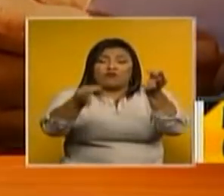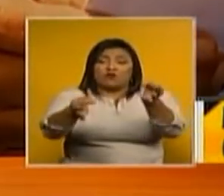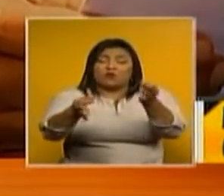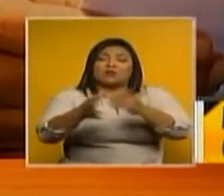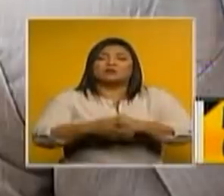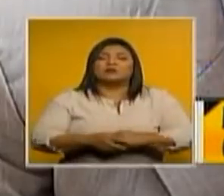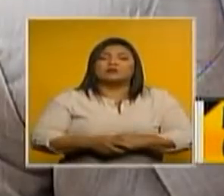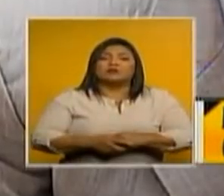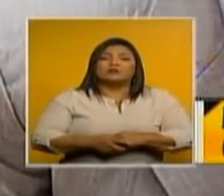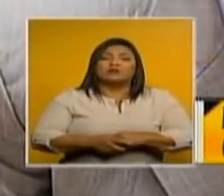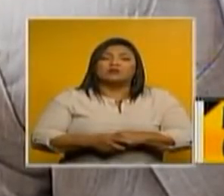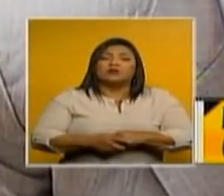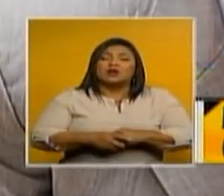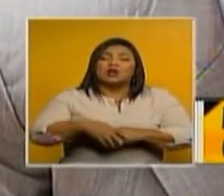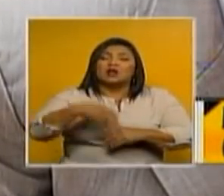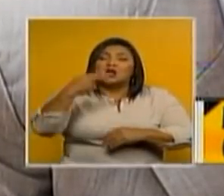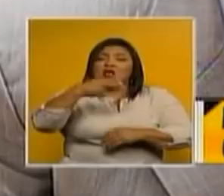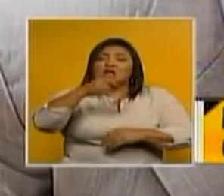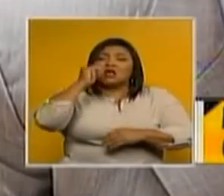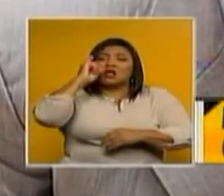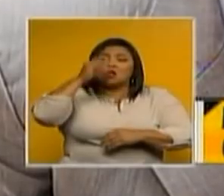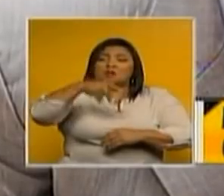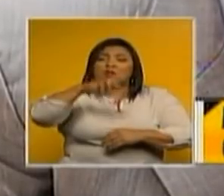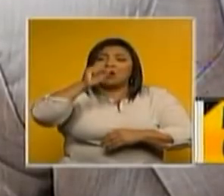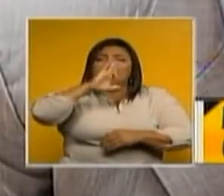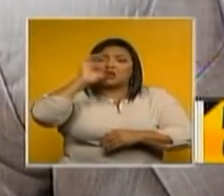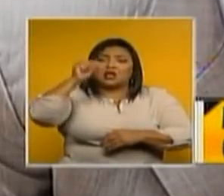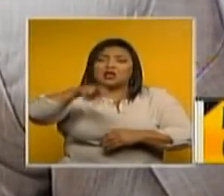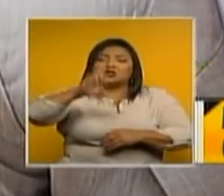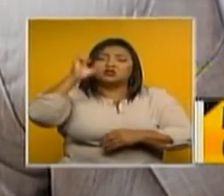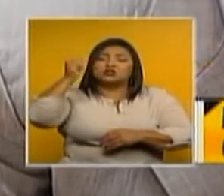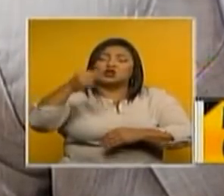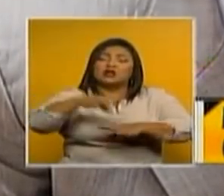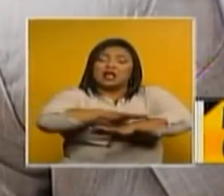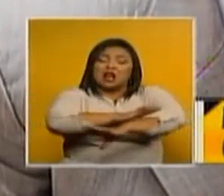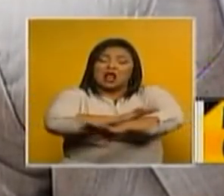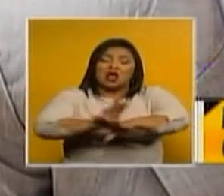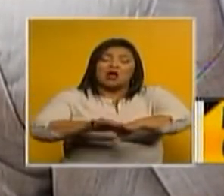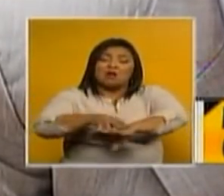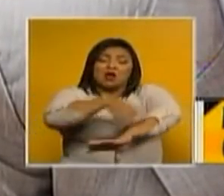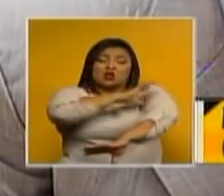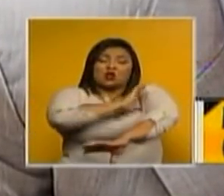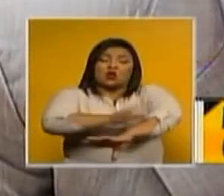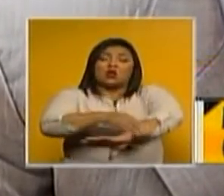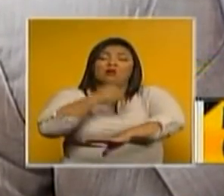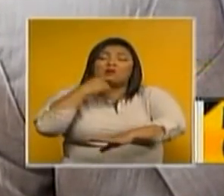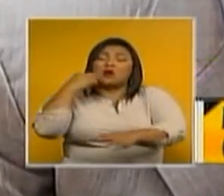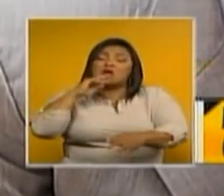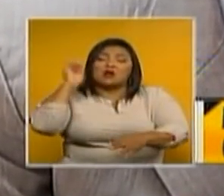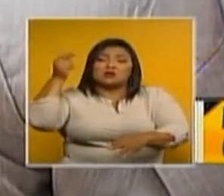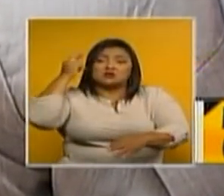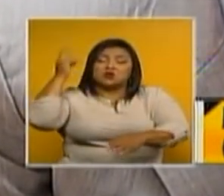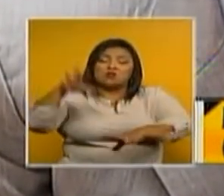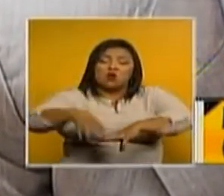educativa. Hiperextensión de la mano sobre el antebrazo. Por esta razón se le aplica